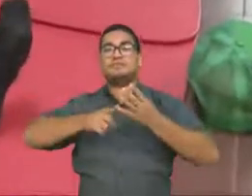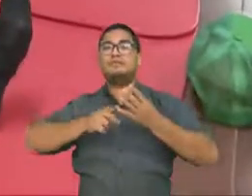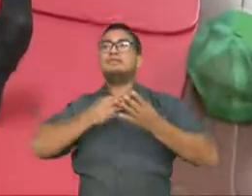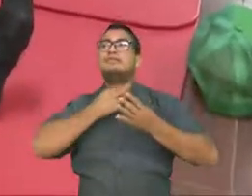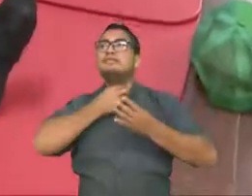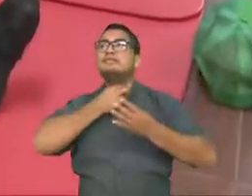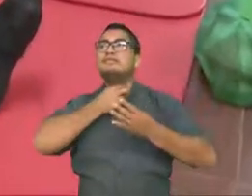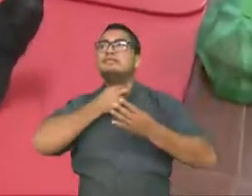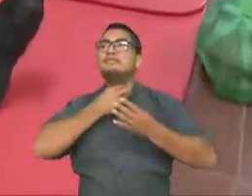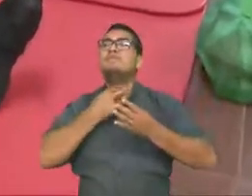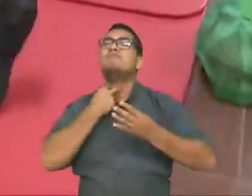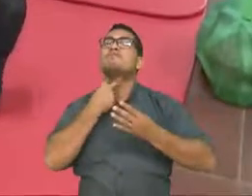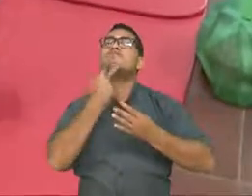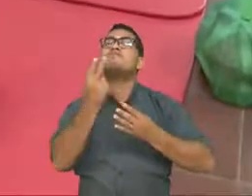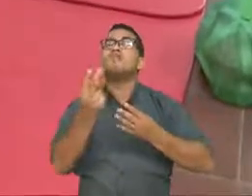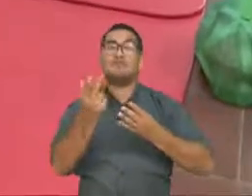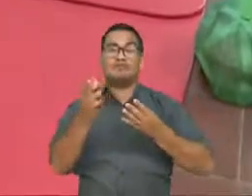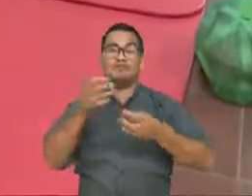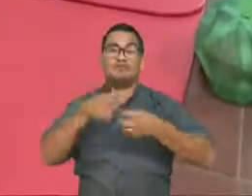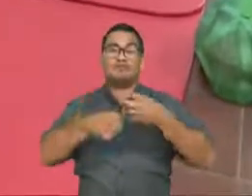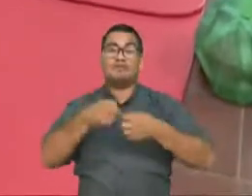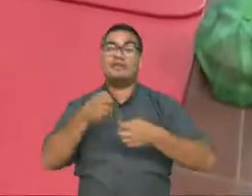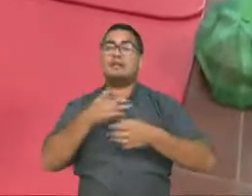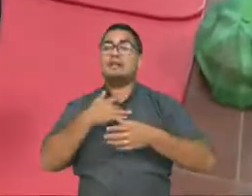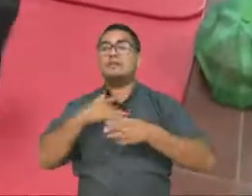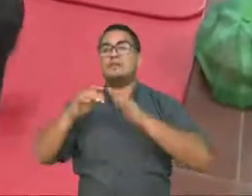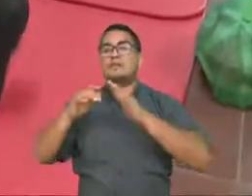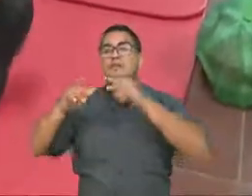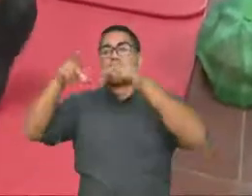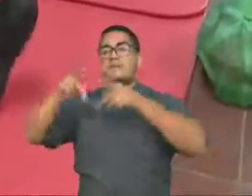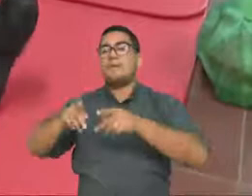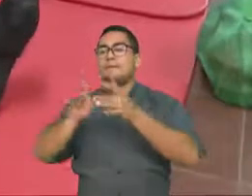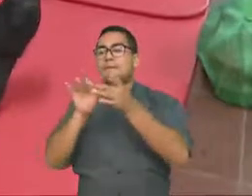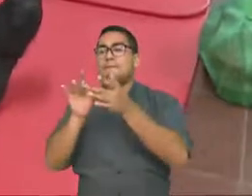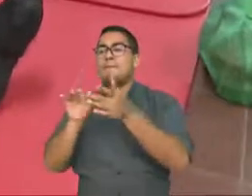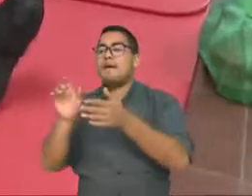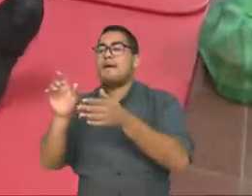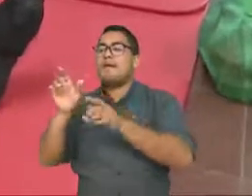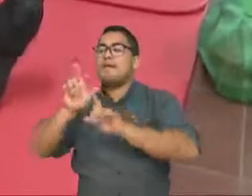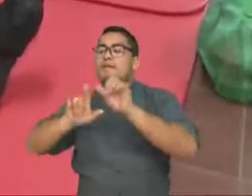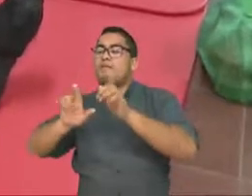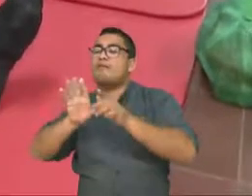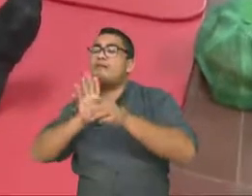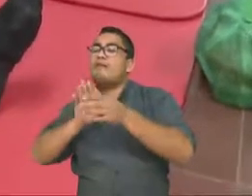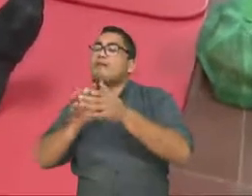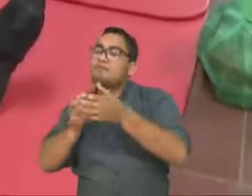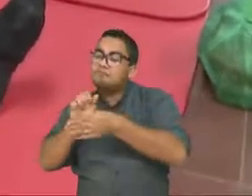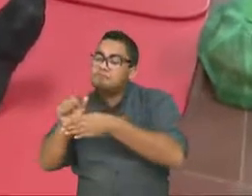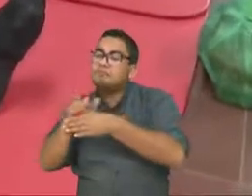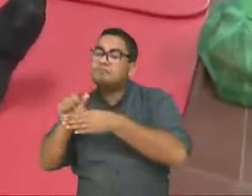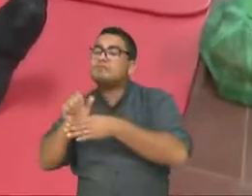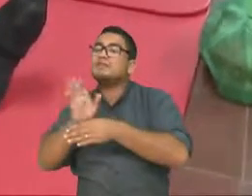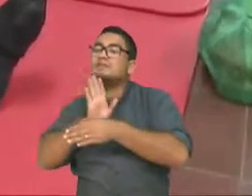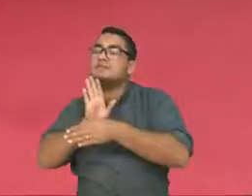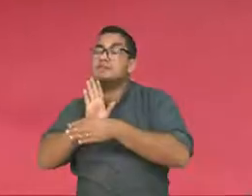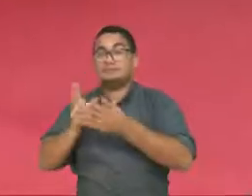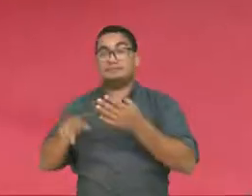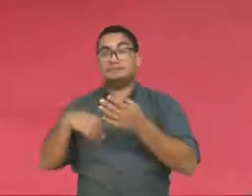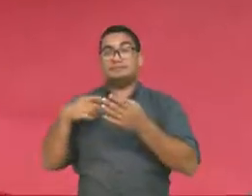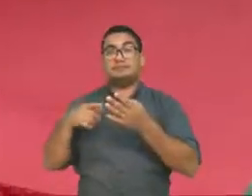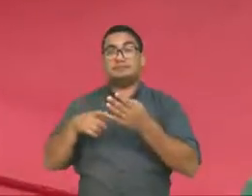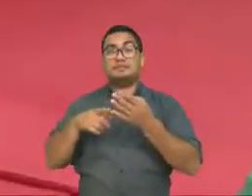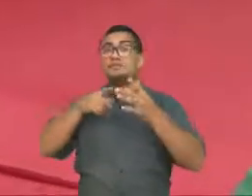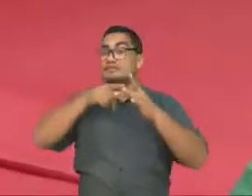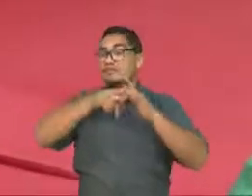tiene que estar la terapista, la logopedia o la terapista de lenguaje, tiene que estar el área de psicología, porque estos pacientes